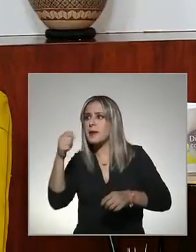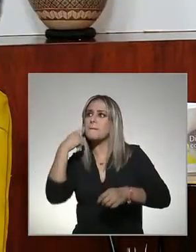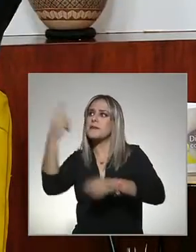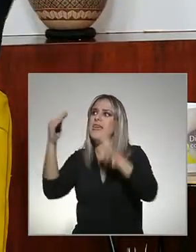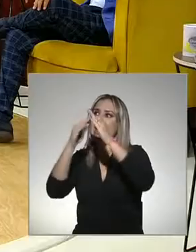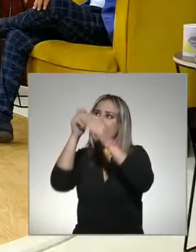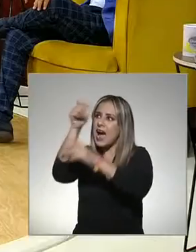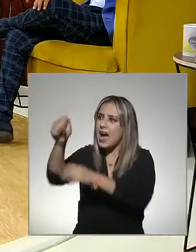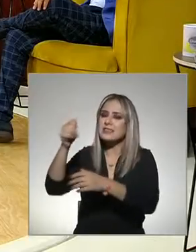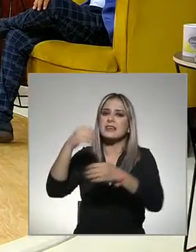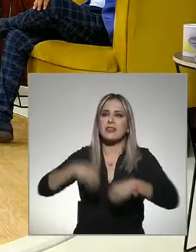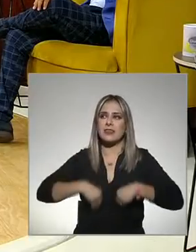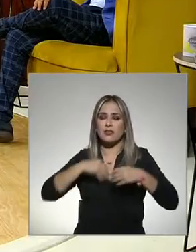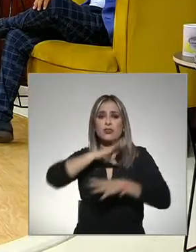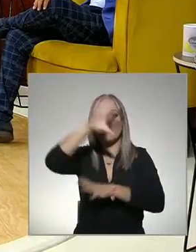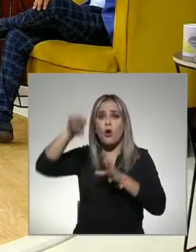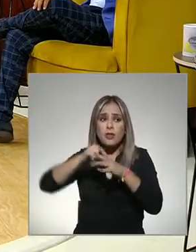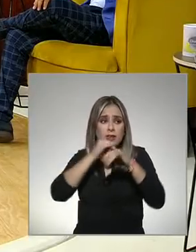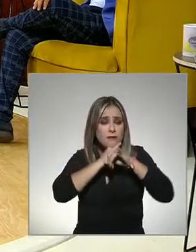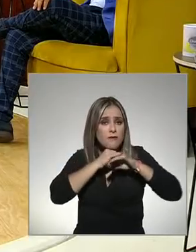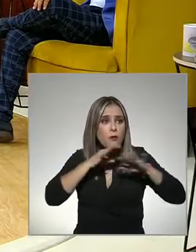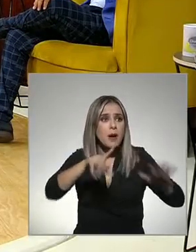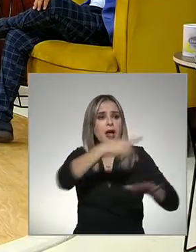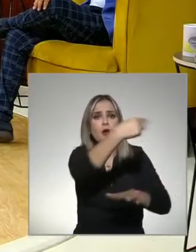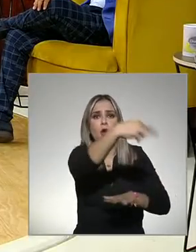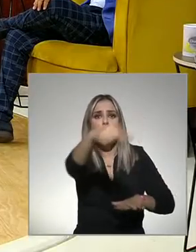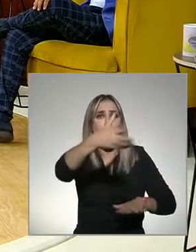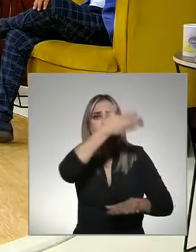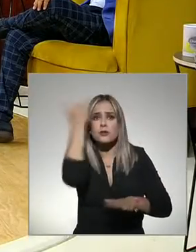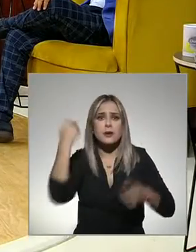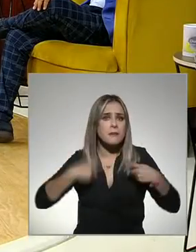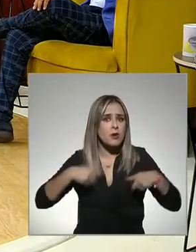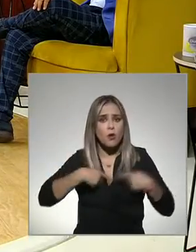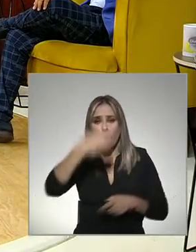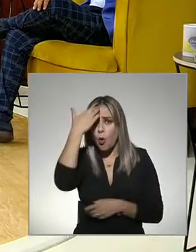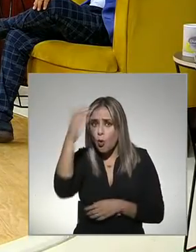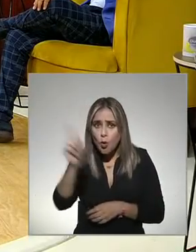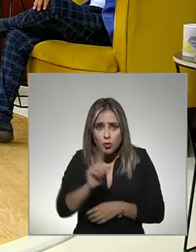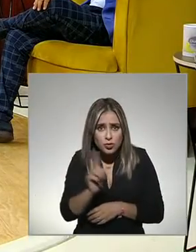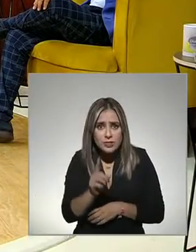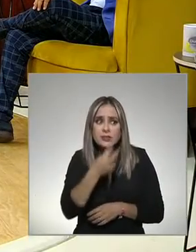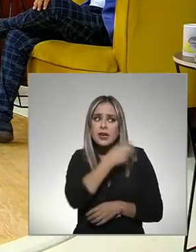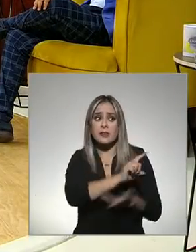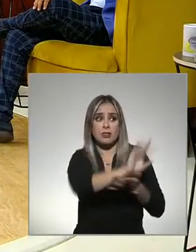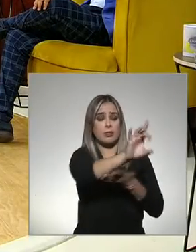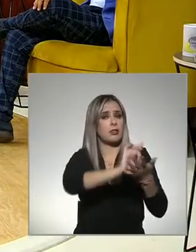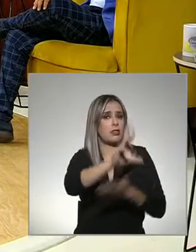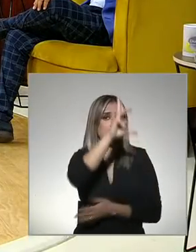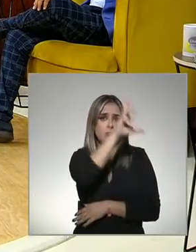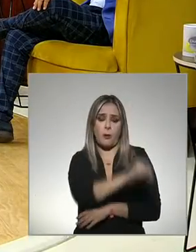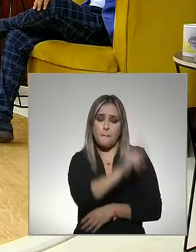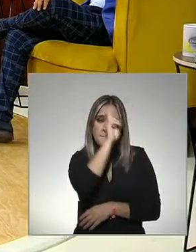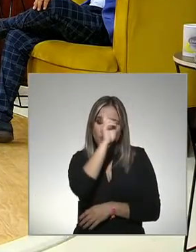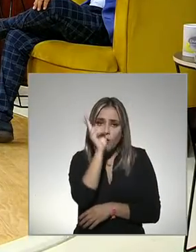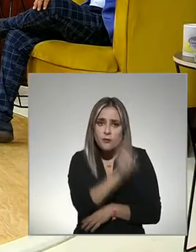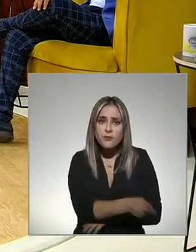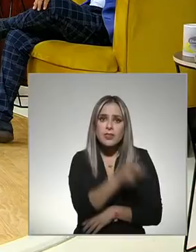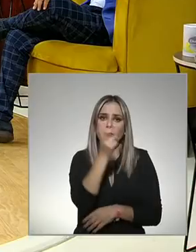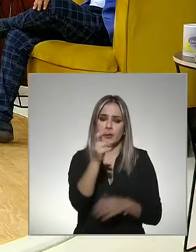dando toda la información a personas que probablemente sean criminales. Claro.